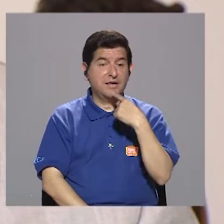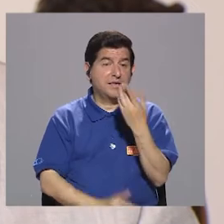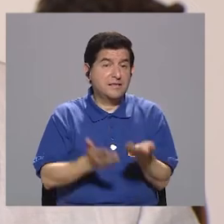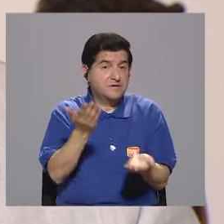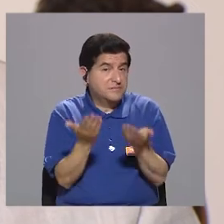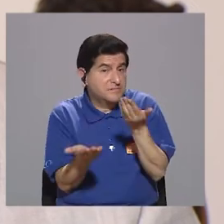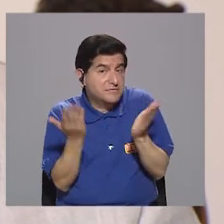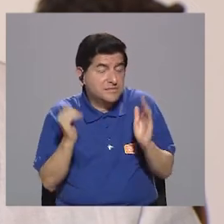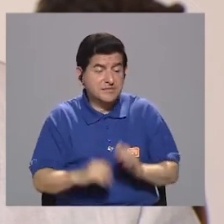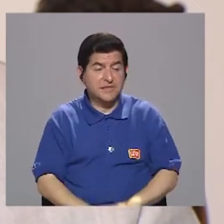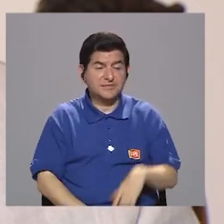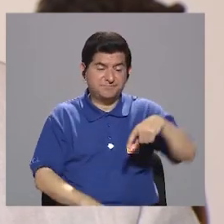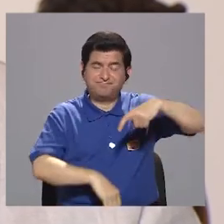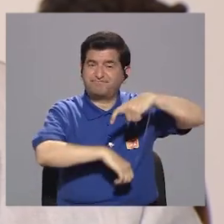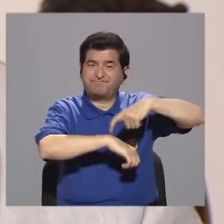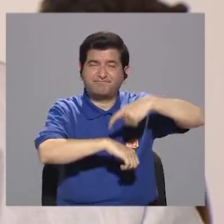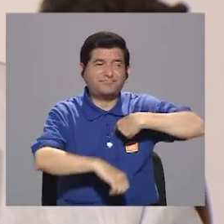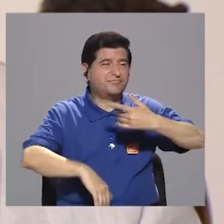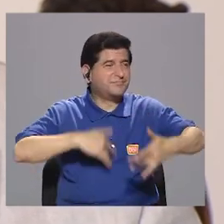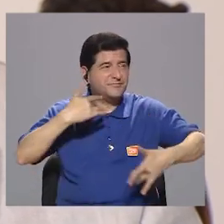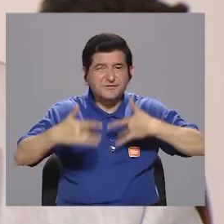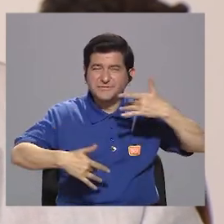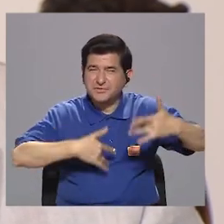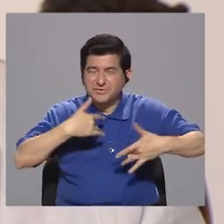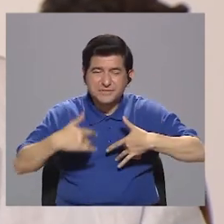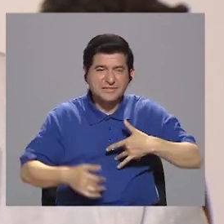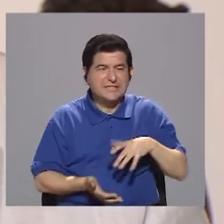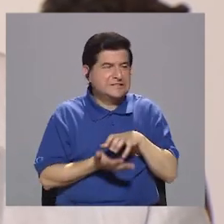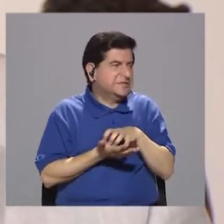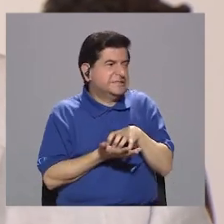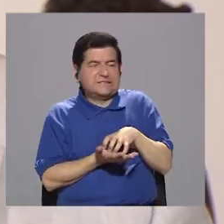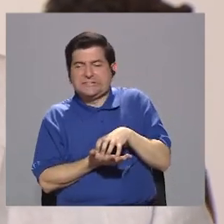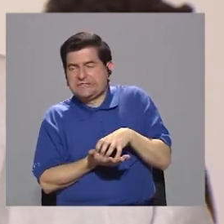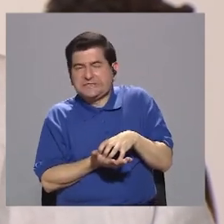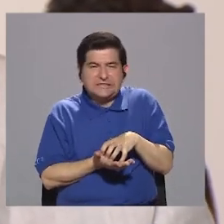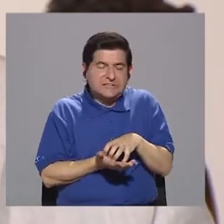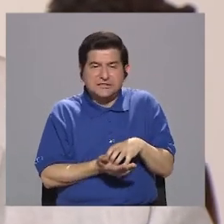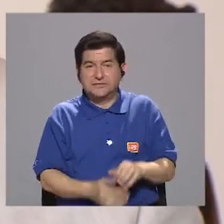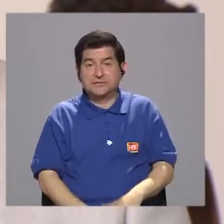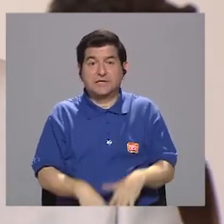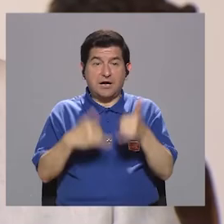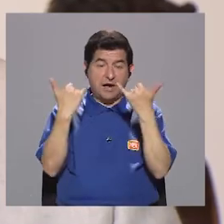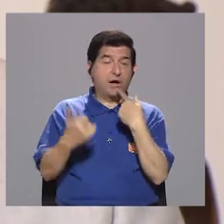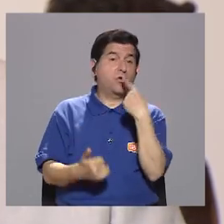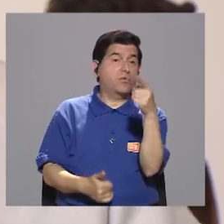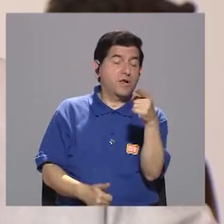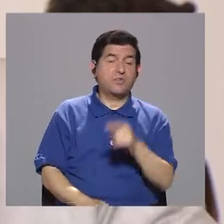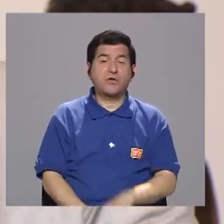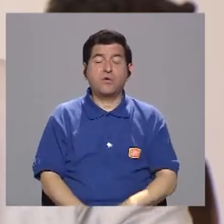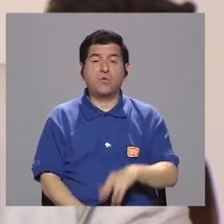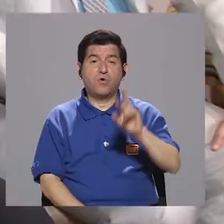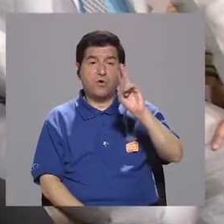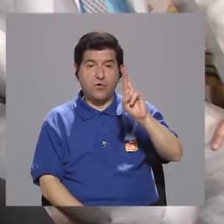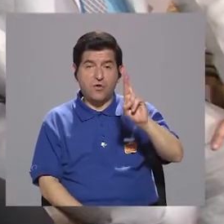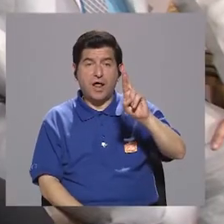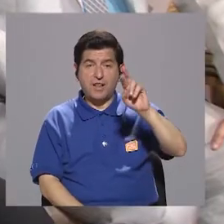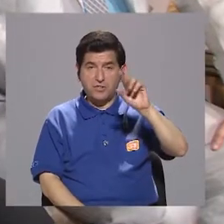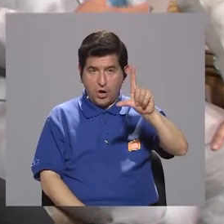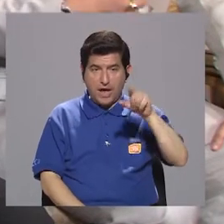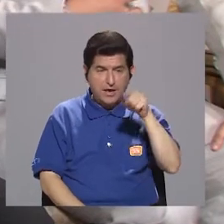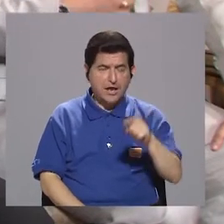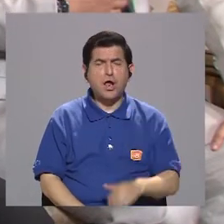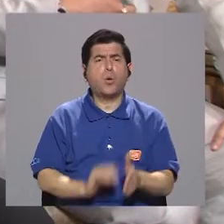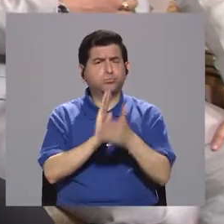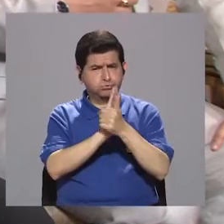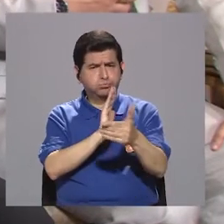dijo: en este momento siento gran incertidumbre? Porque ahora decía don Rolando de la Clía algo muy importante, que él